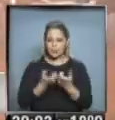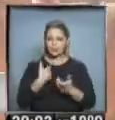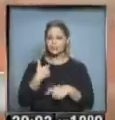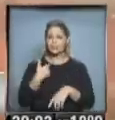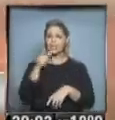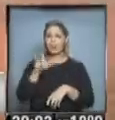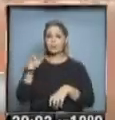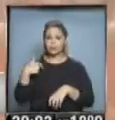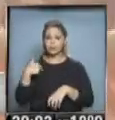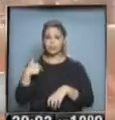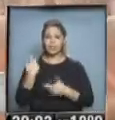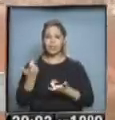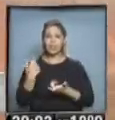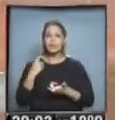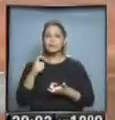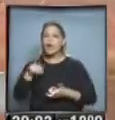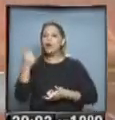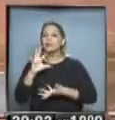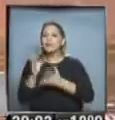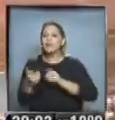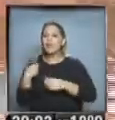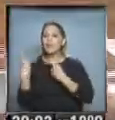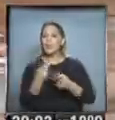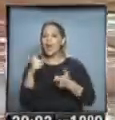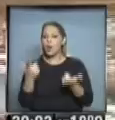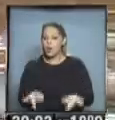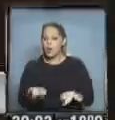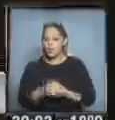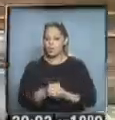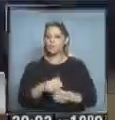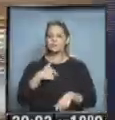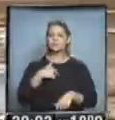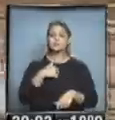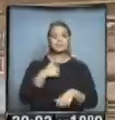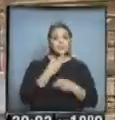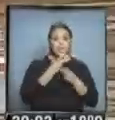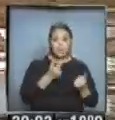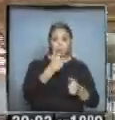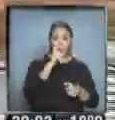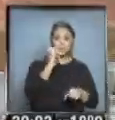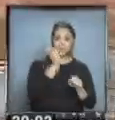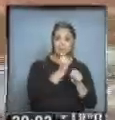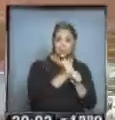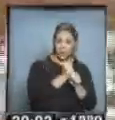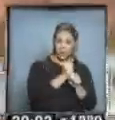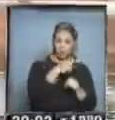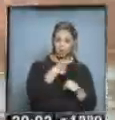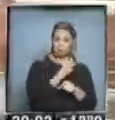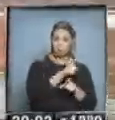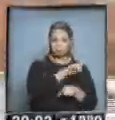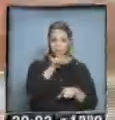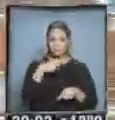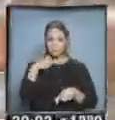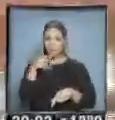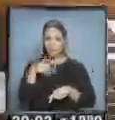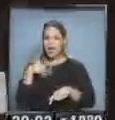por parte de los usuarios que no tienen manera de movilizarse. Luego de la jornada laboral, las principales terminales se